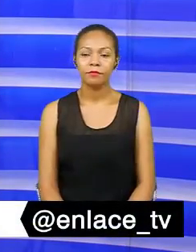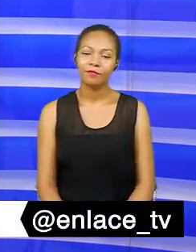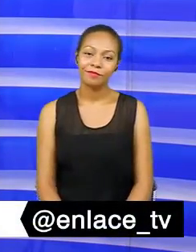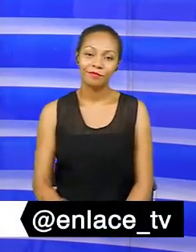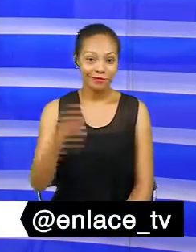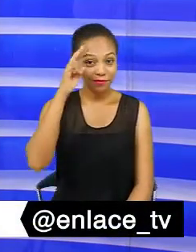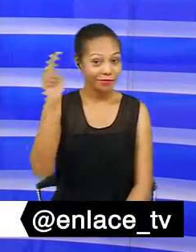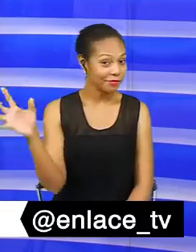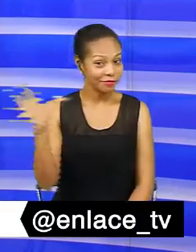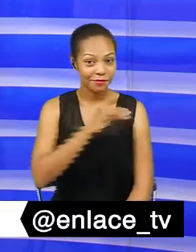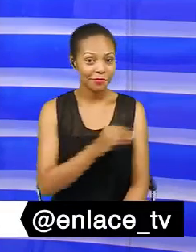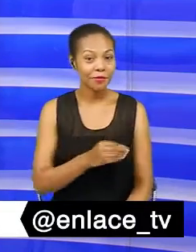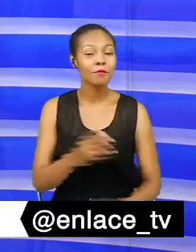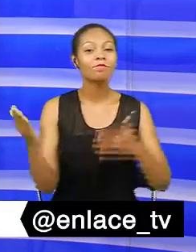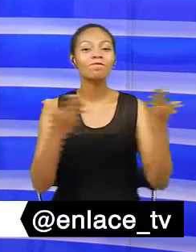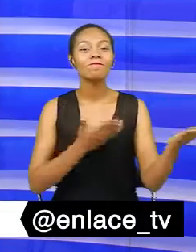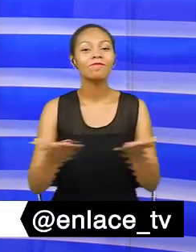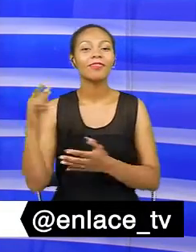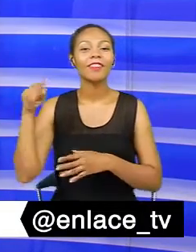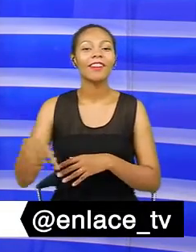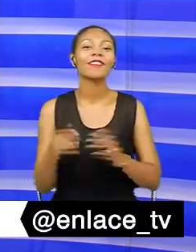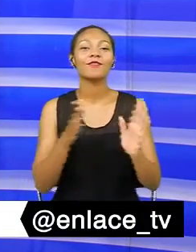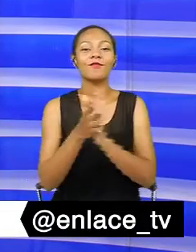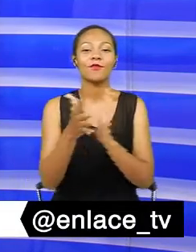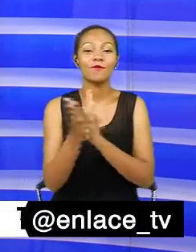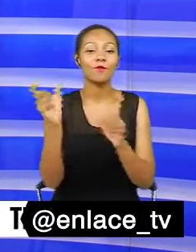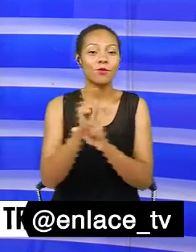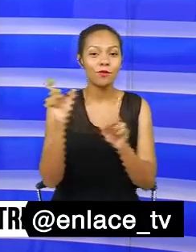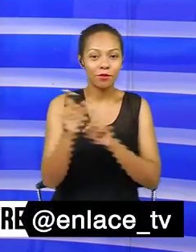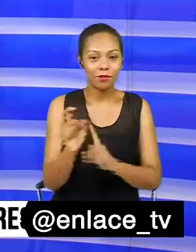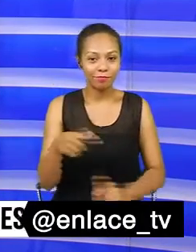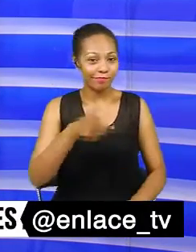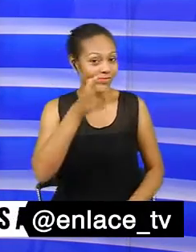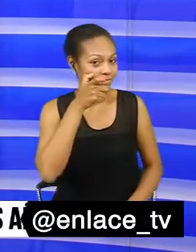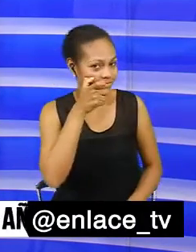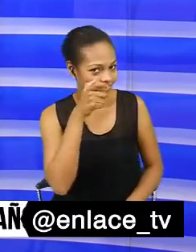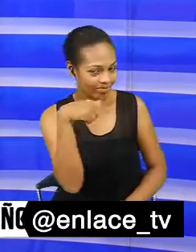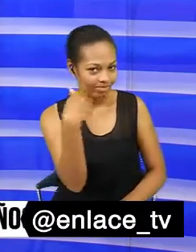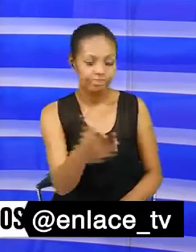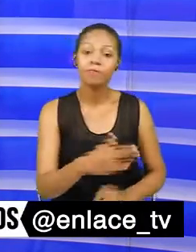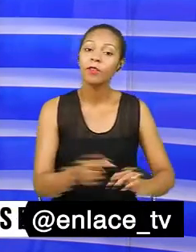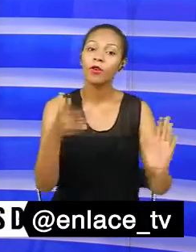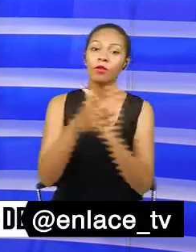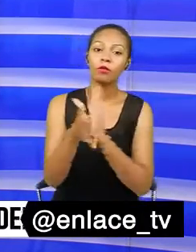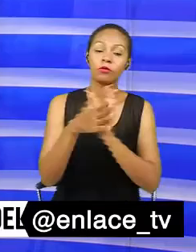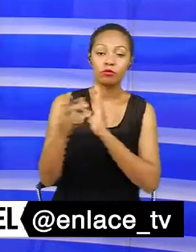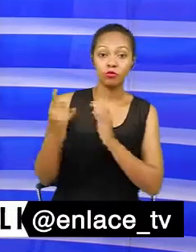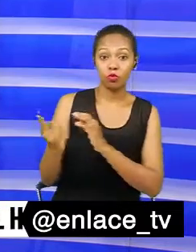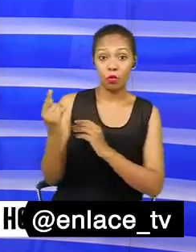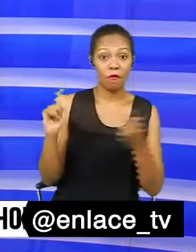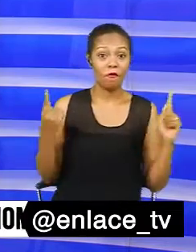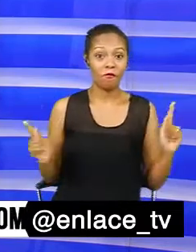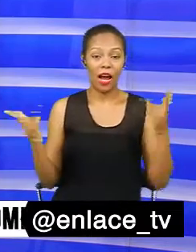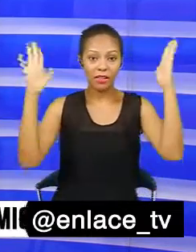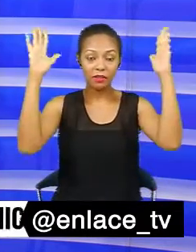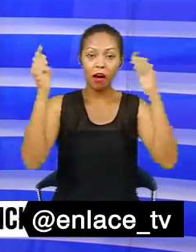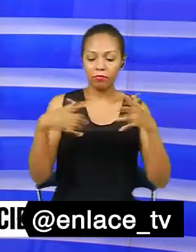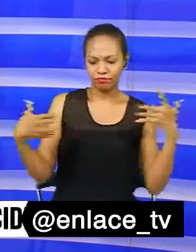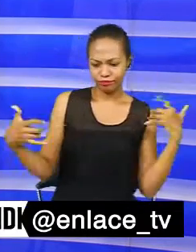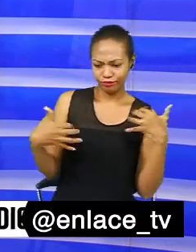Muy buenas tardes, bienvenidos a la buena información de cultura y entretenimiento en la mira. Les cuento que el Festival de Acordeones Río Grande de la Magdalena dio a